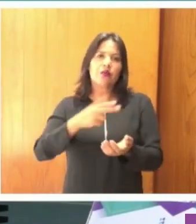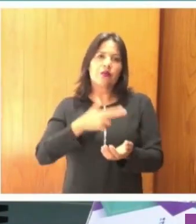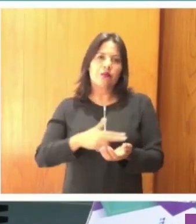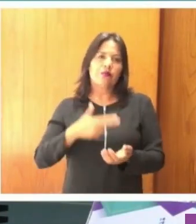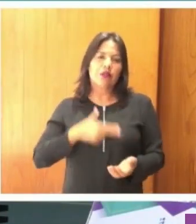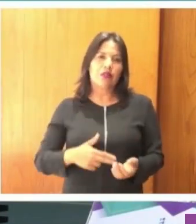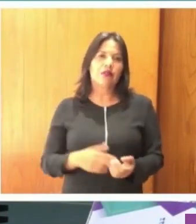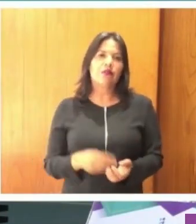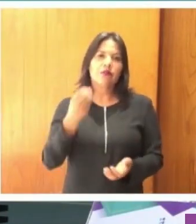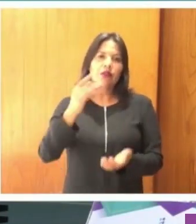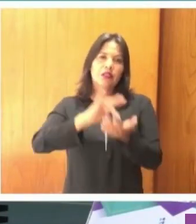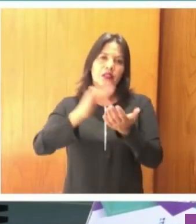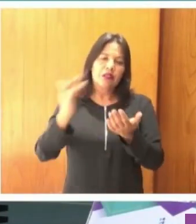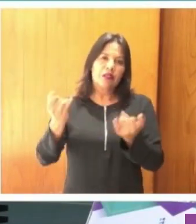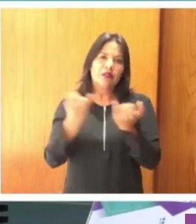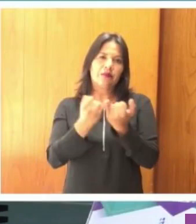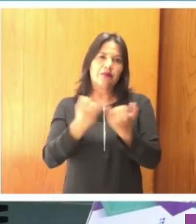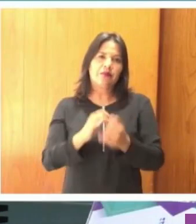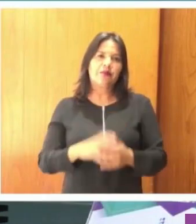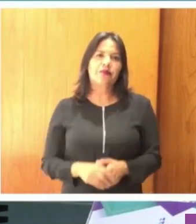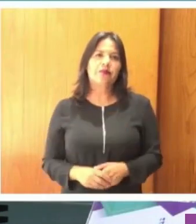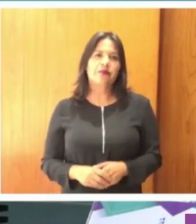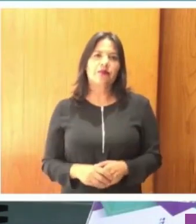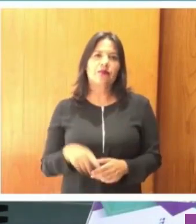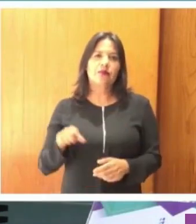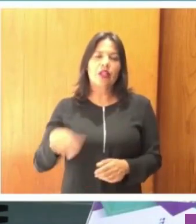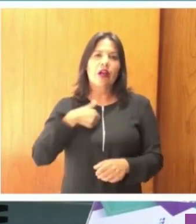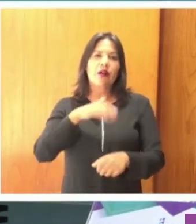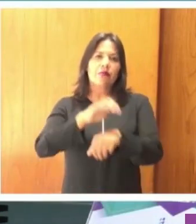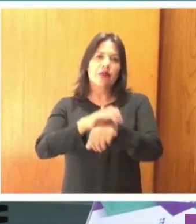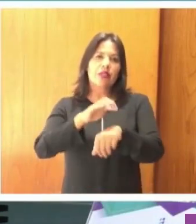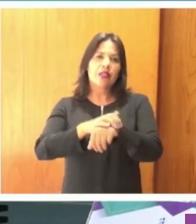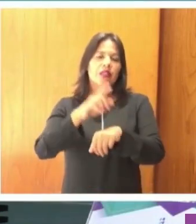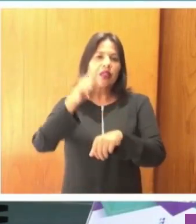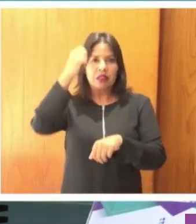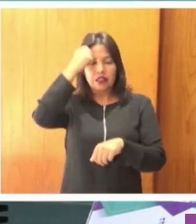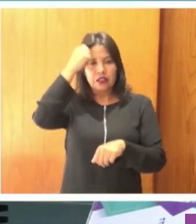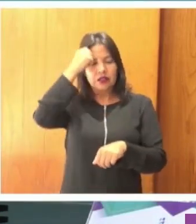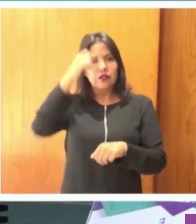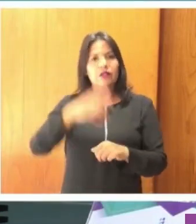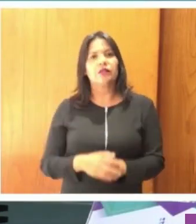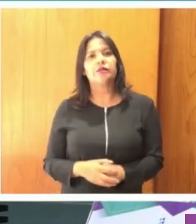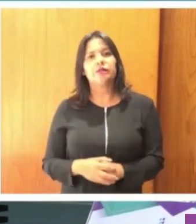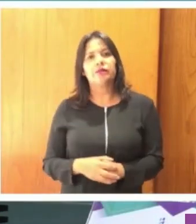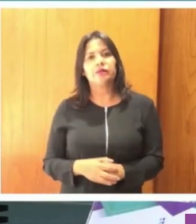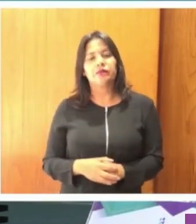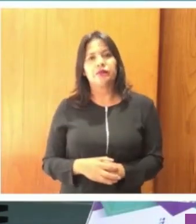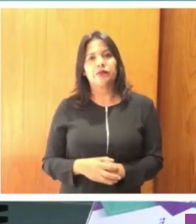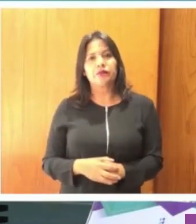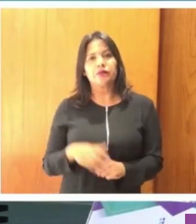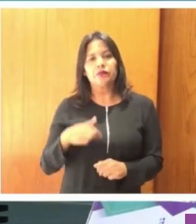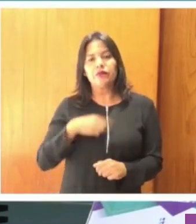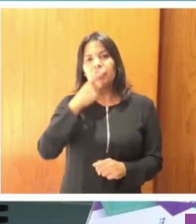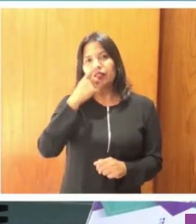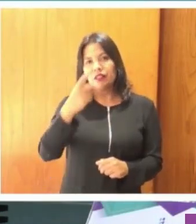Agradecer también a una gran amiga, compañera texcocana, no podía dejar de